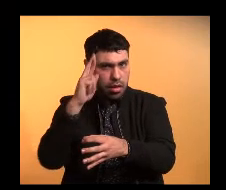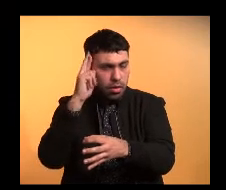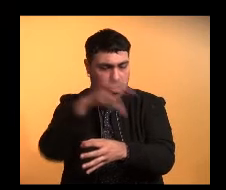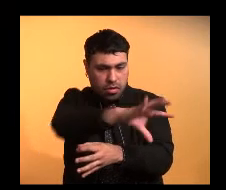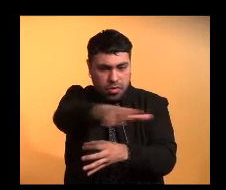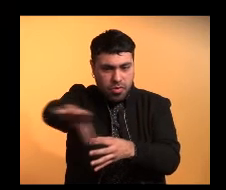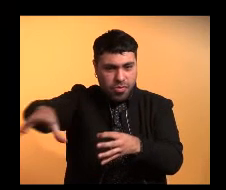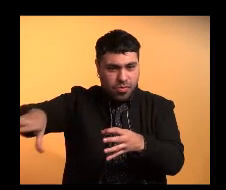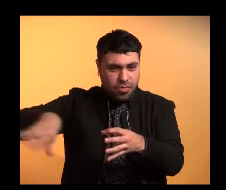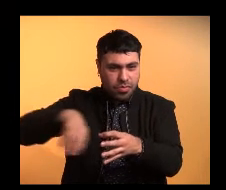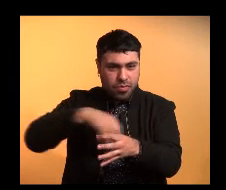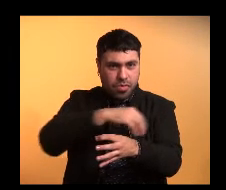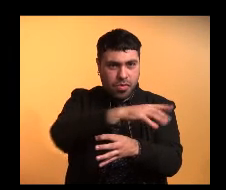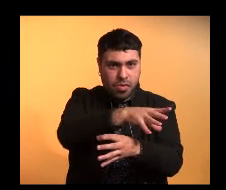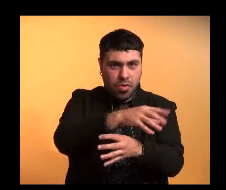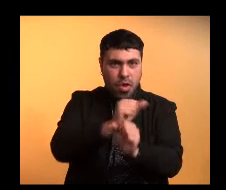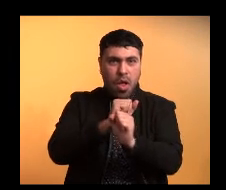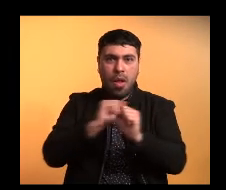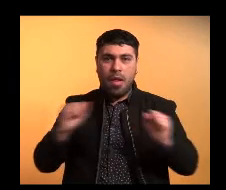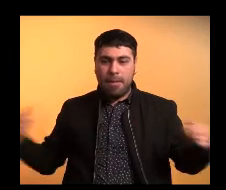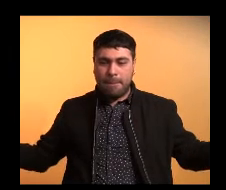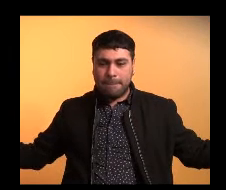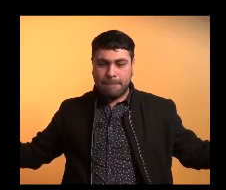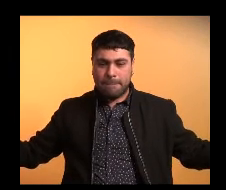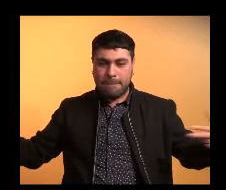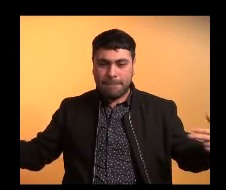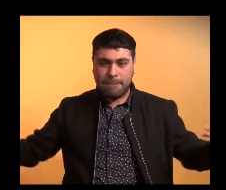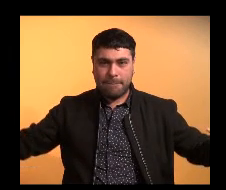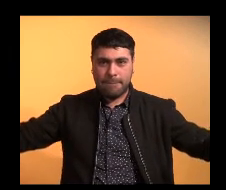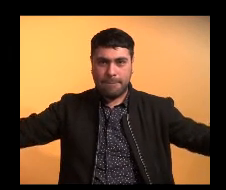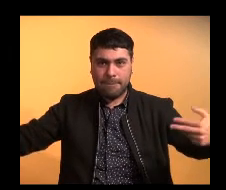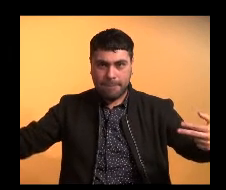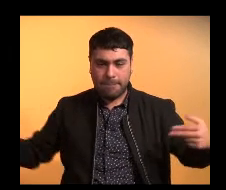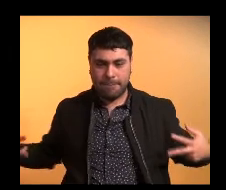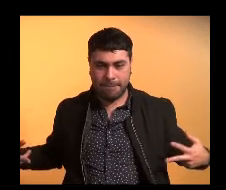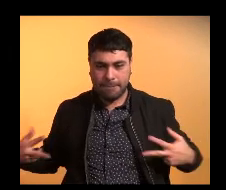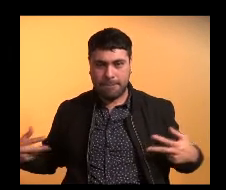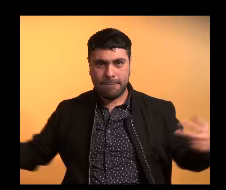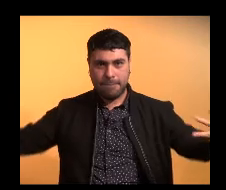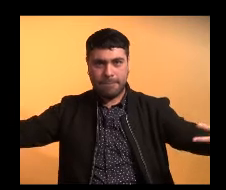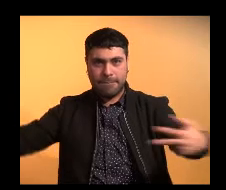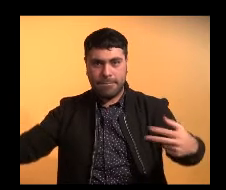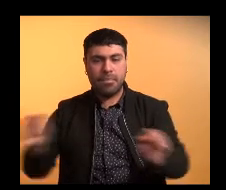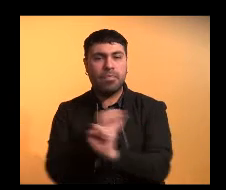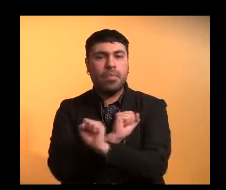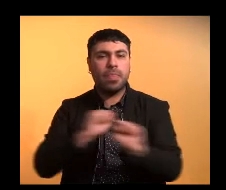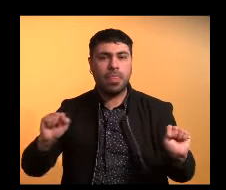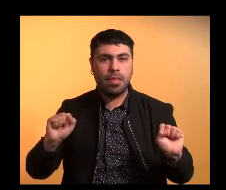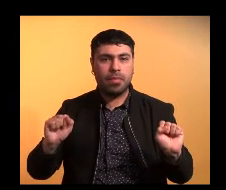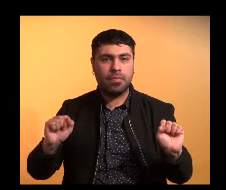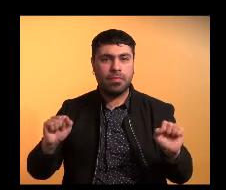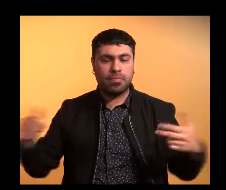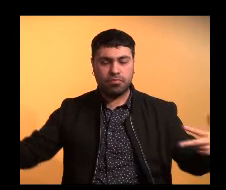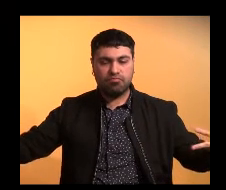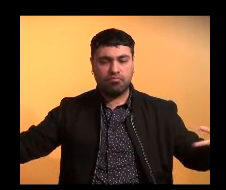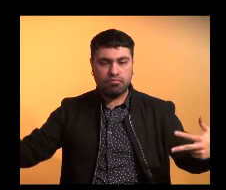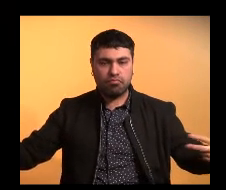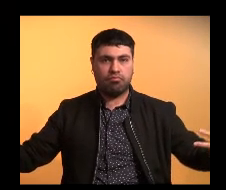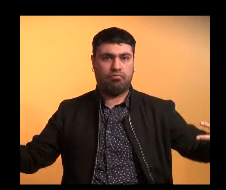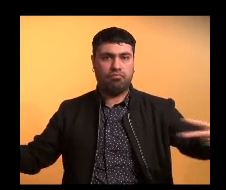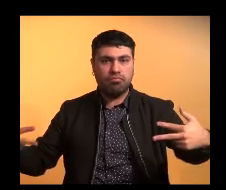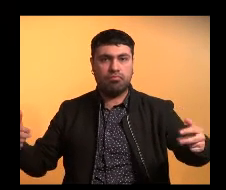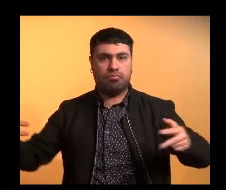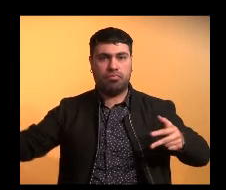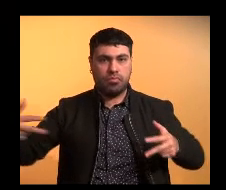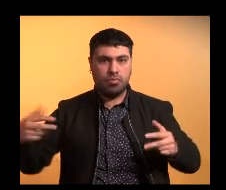hecho impide el ingreso de muchos otros organismos. Solamente ballenas y organismos muy grandes o aves van a poder cruzar y llegar a Antártica, pero en general todos estos